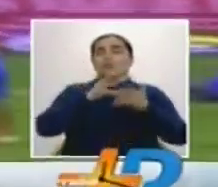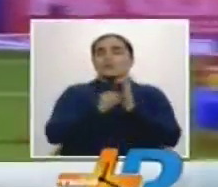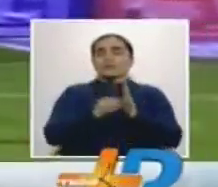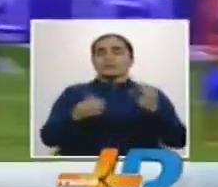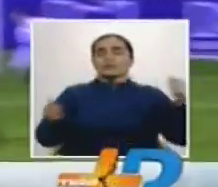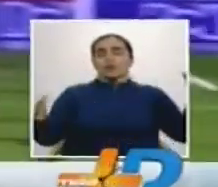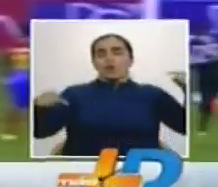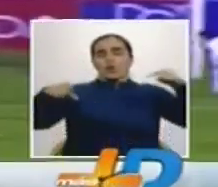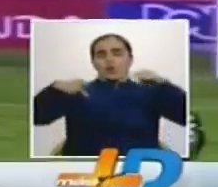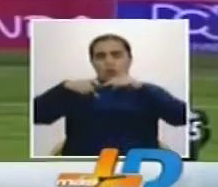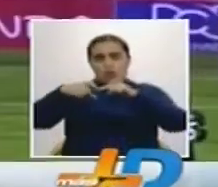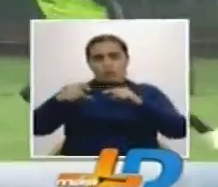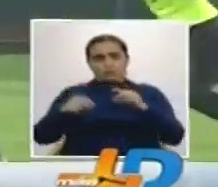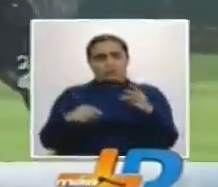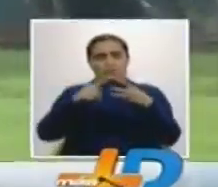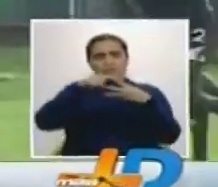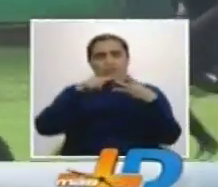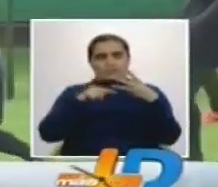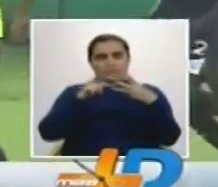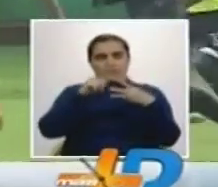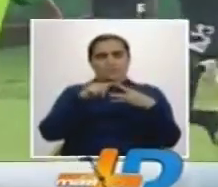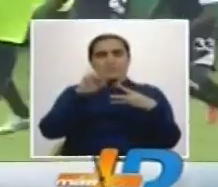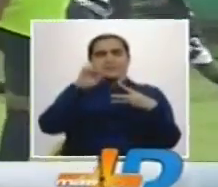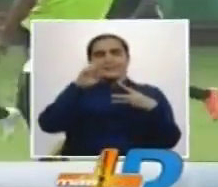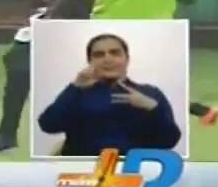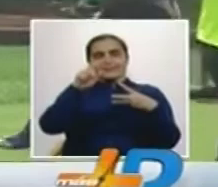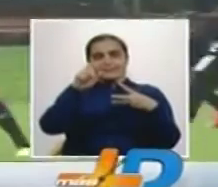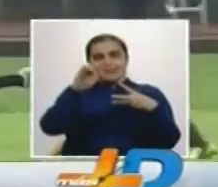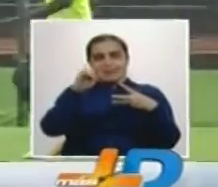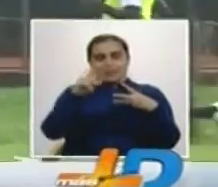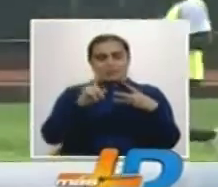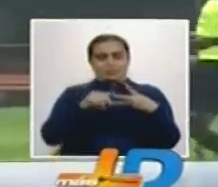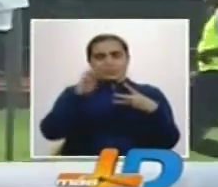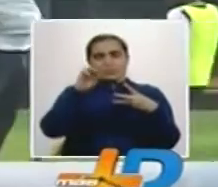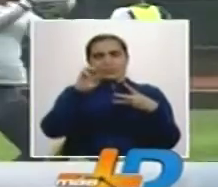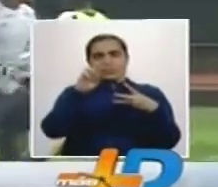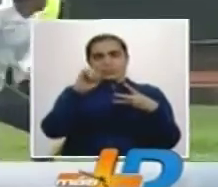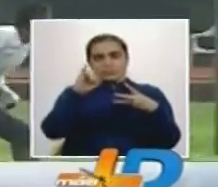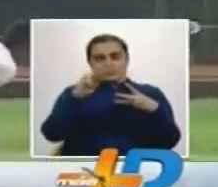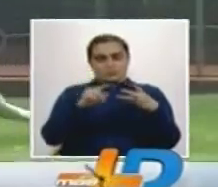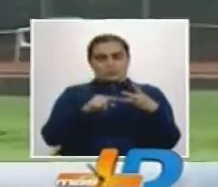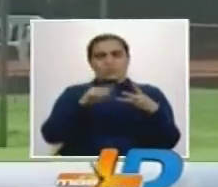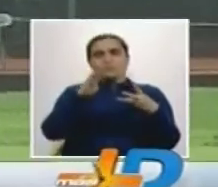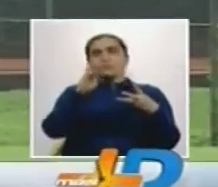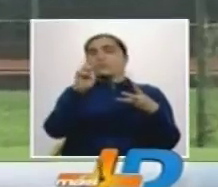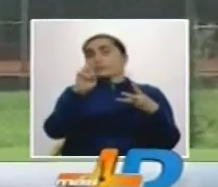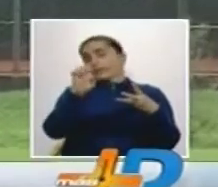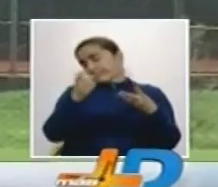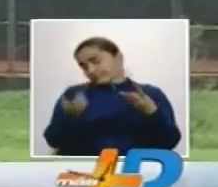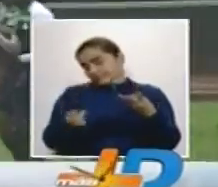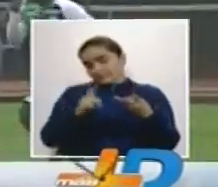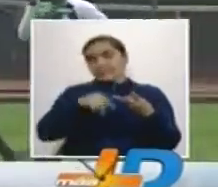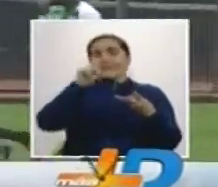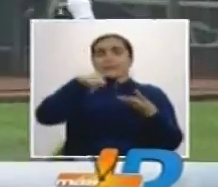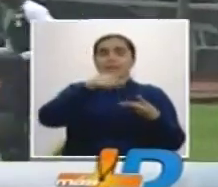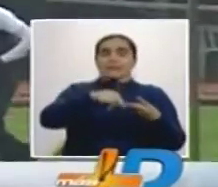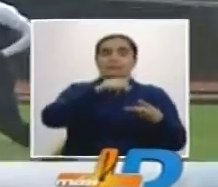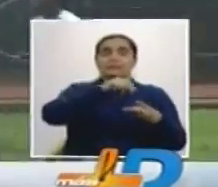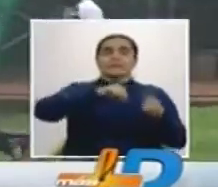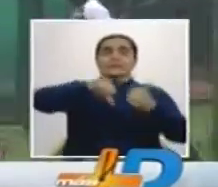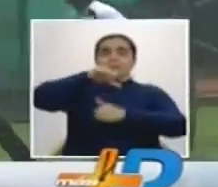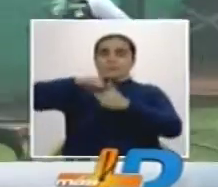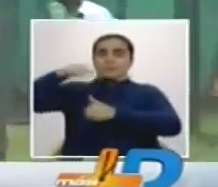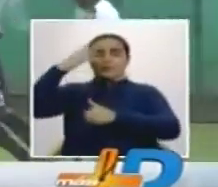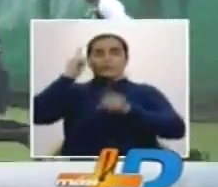Harold Preciado, Miguel Ángel Murillo y Santos Borré, quienes no se reportaron en las últimas fechas. También los azucareros presentarán cambios debido a que